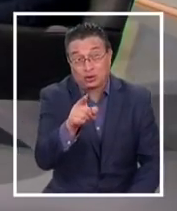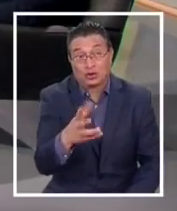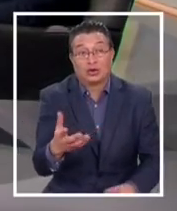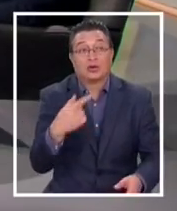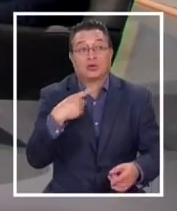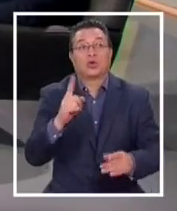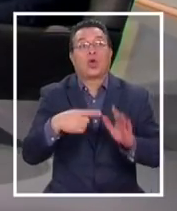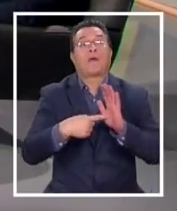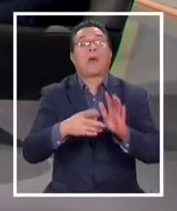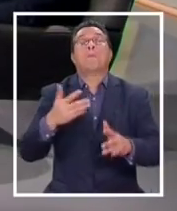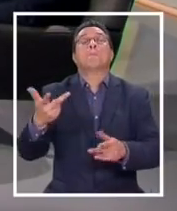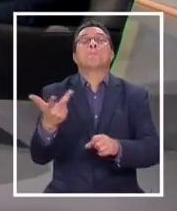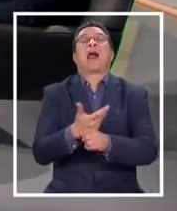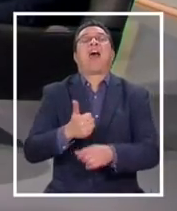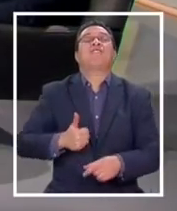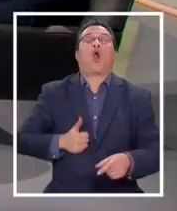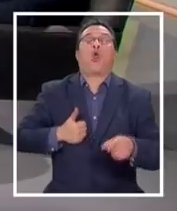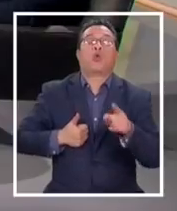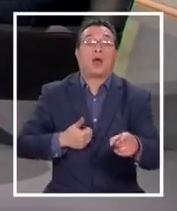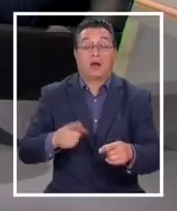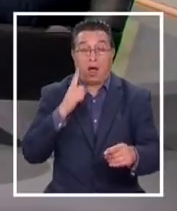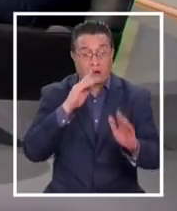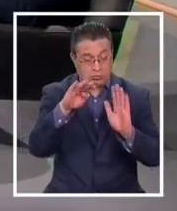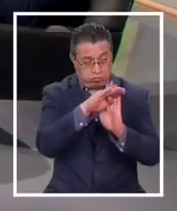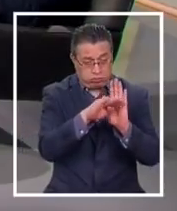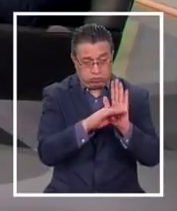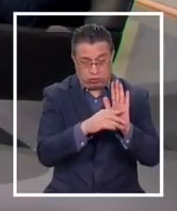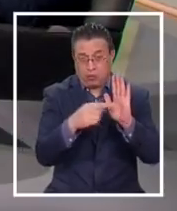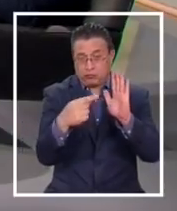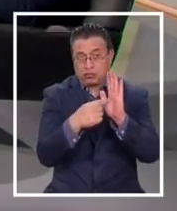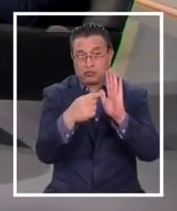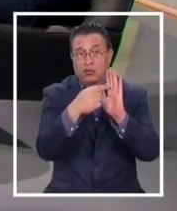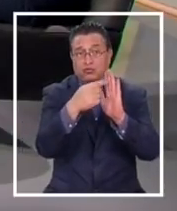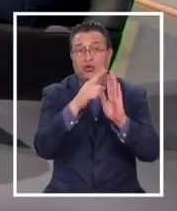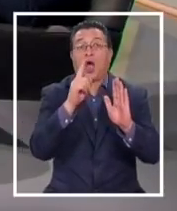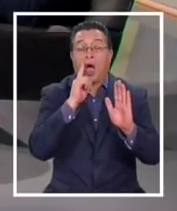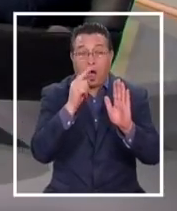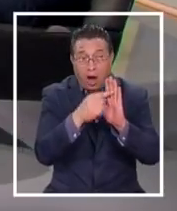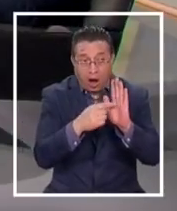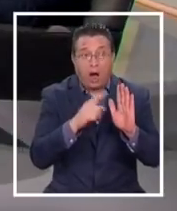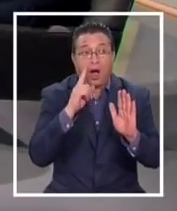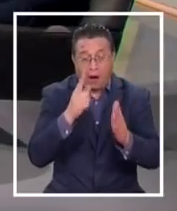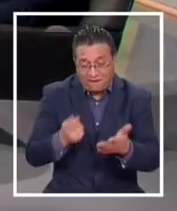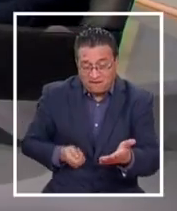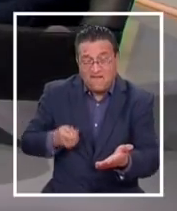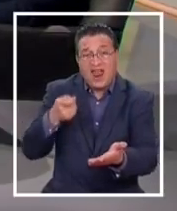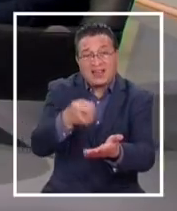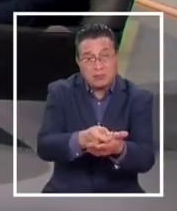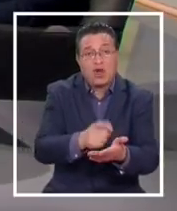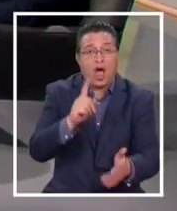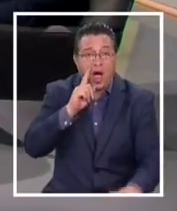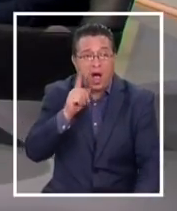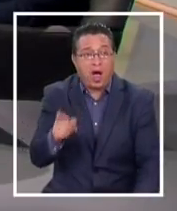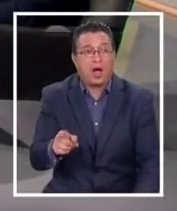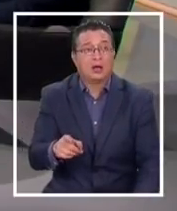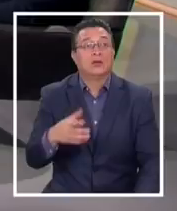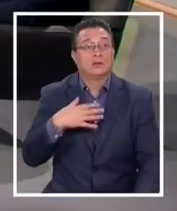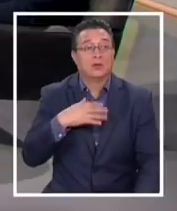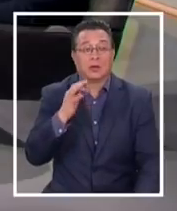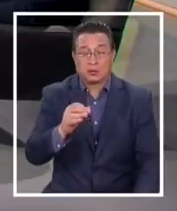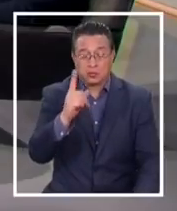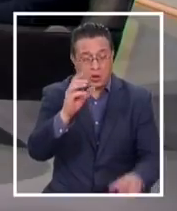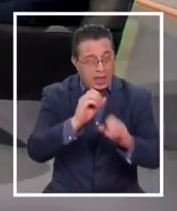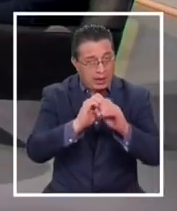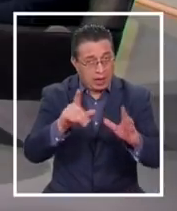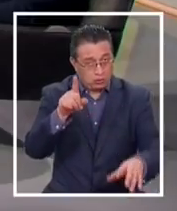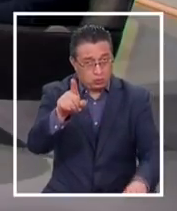dar señales de mala voluntad. De la agenda que se fijó sobre los pero puntos si que están fijados. Los puntos que está también está el financiamiento. Francisco, quiero precisar algo